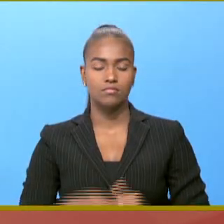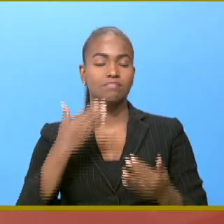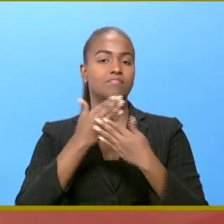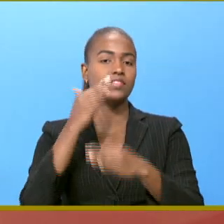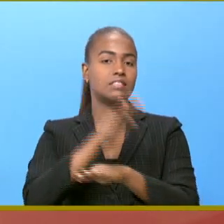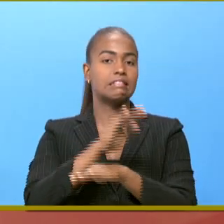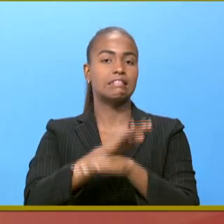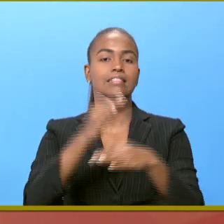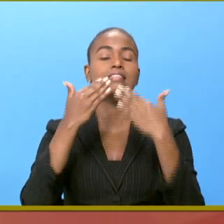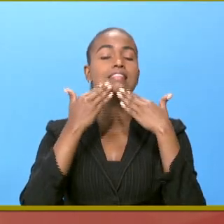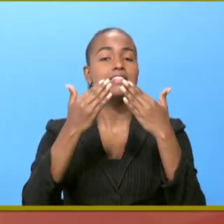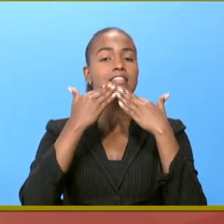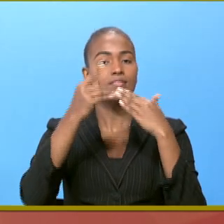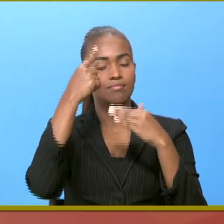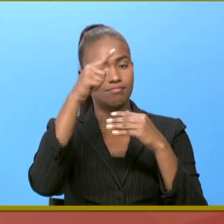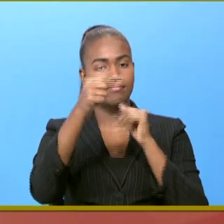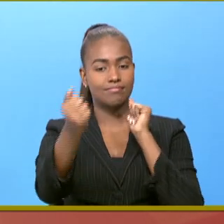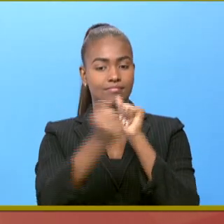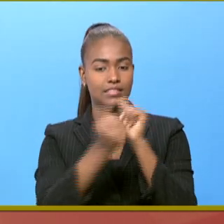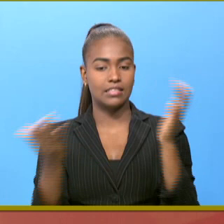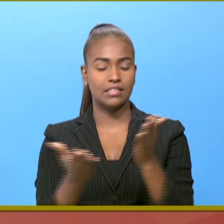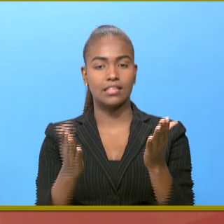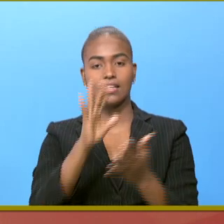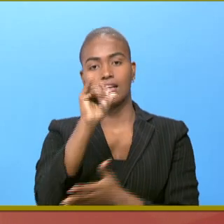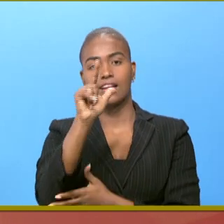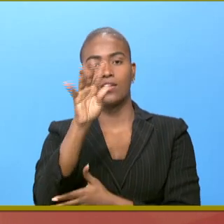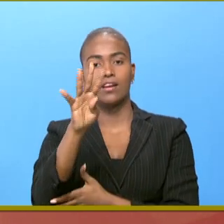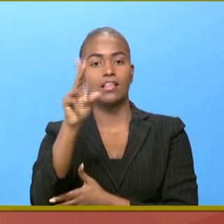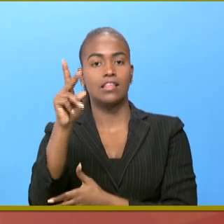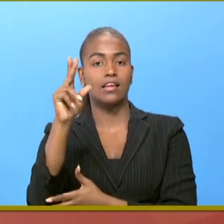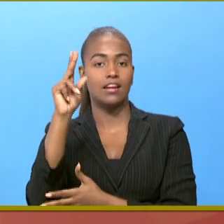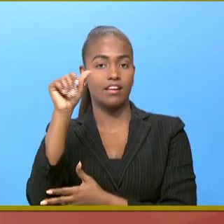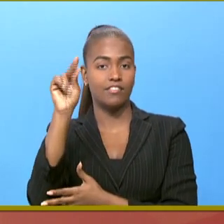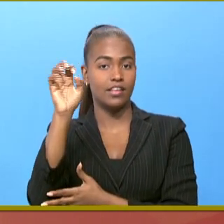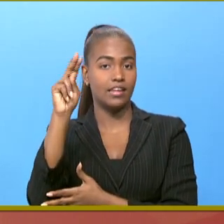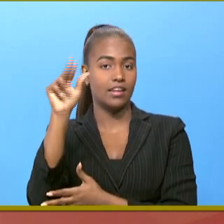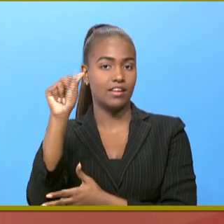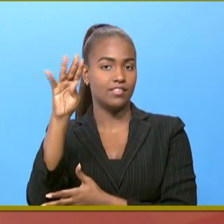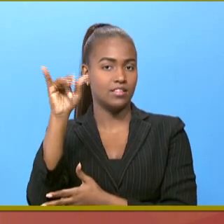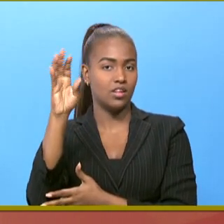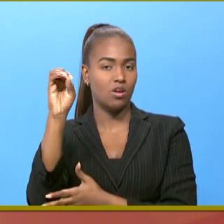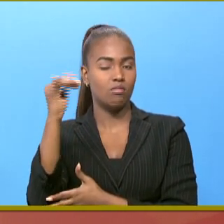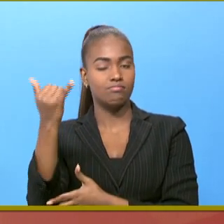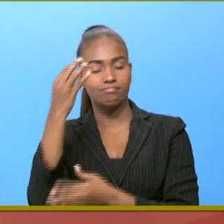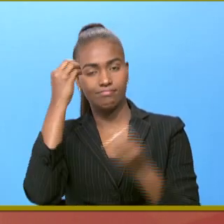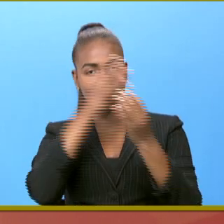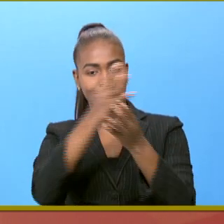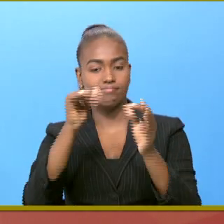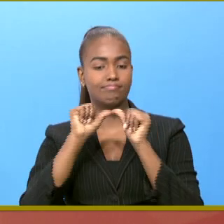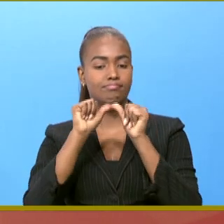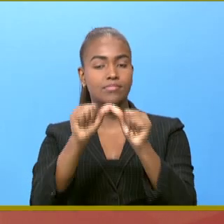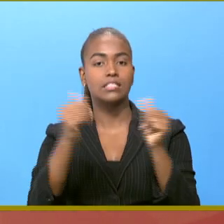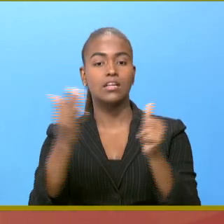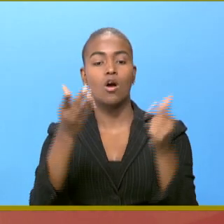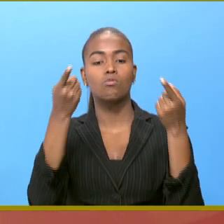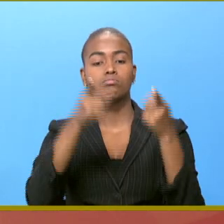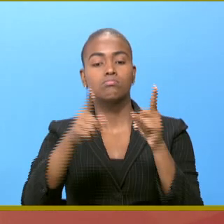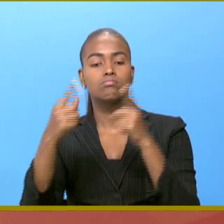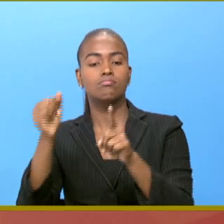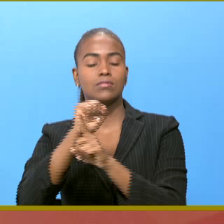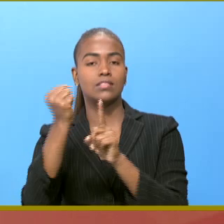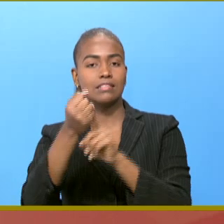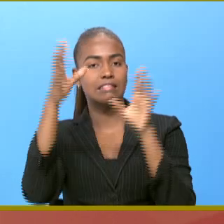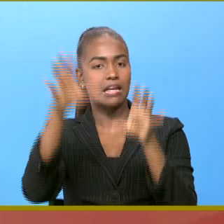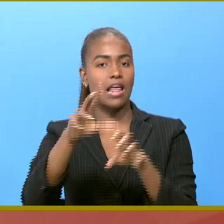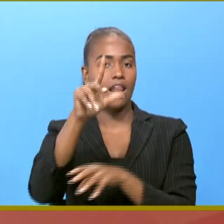Buenas tardes, gracias por la sintonía con Canal 4RD. Rafaelina Bisonó les informa dando seguimiento a lo ocurrido con la tormenta